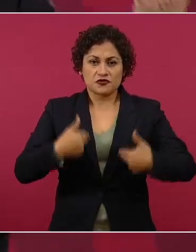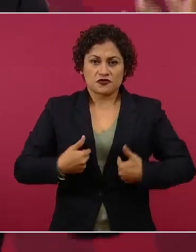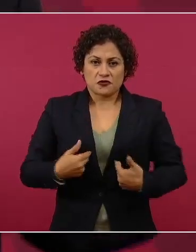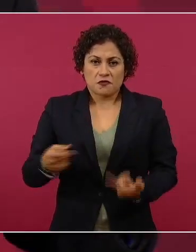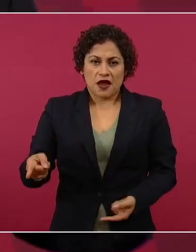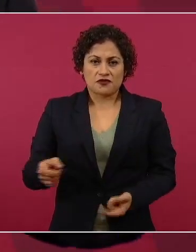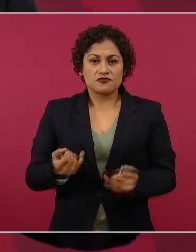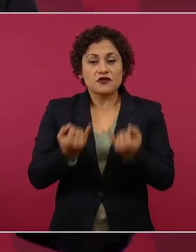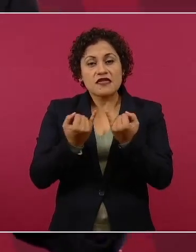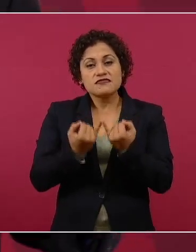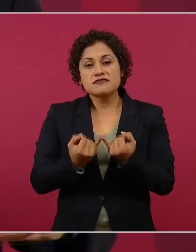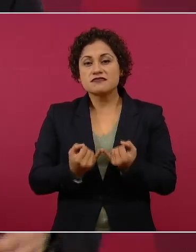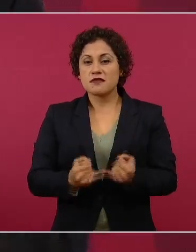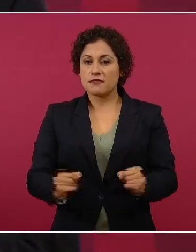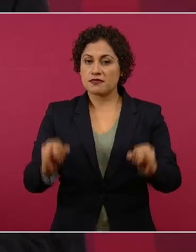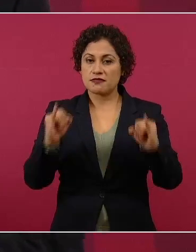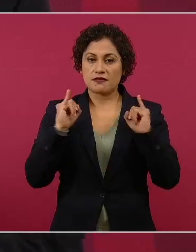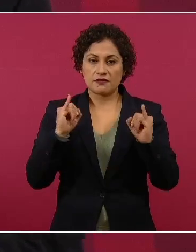independiente,